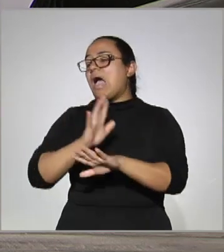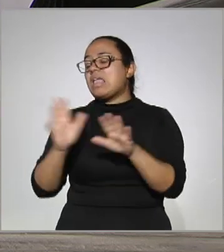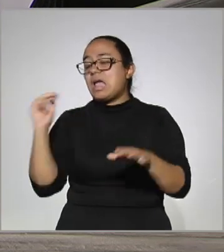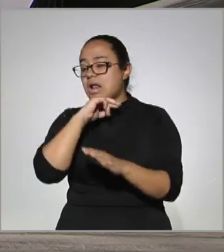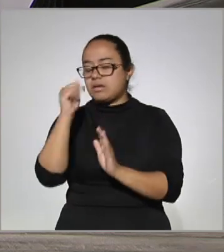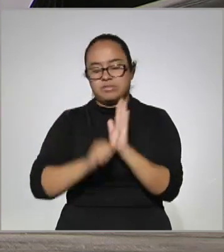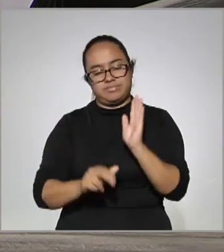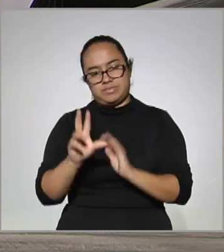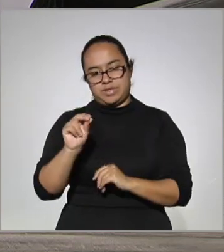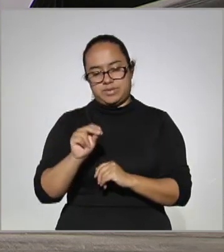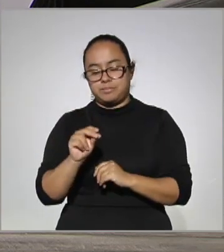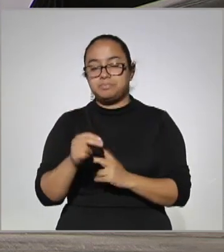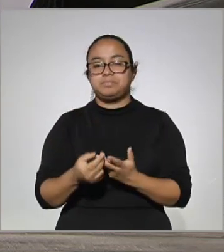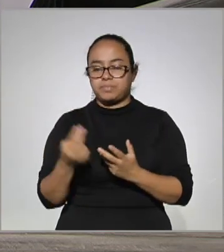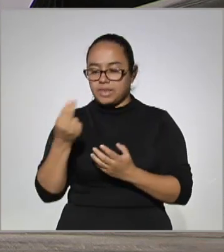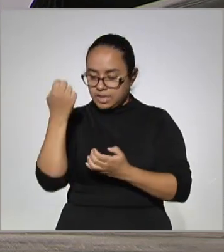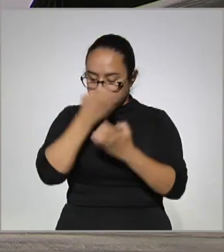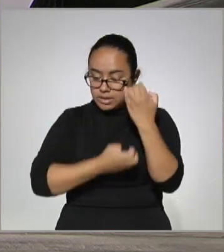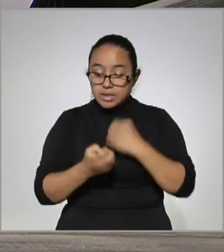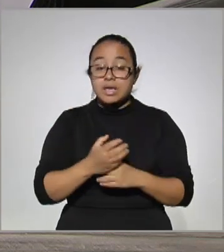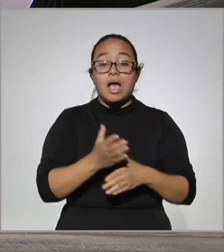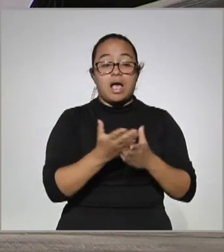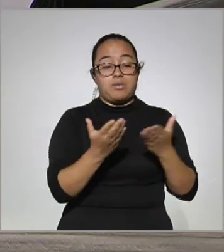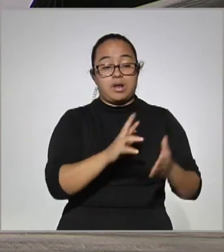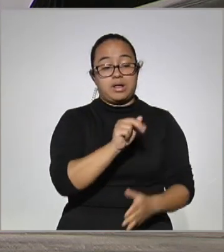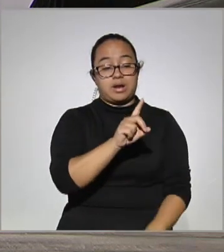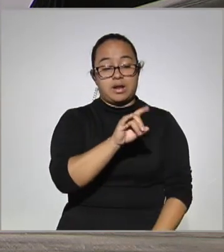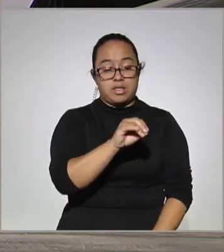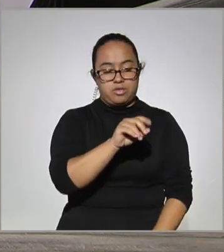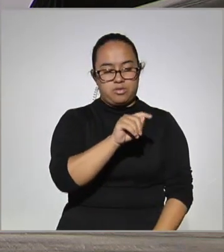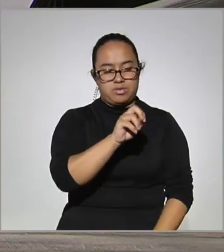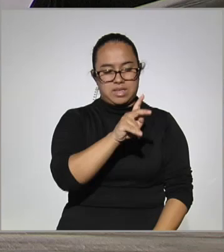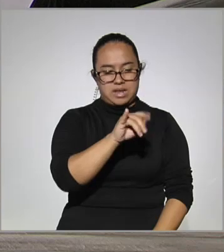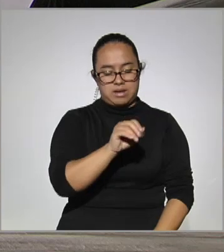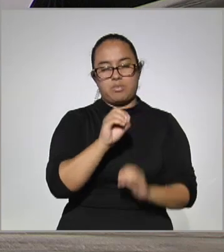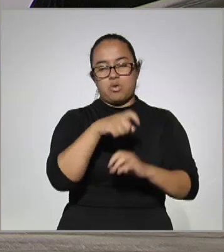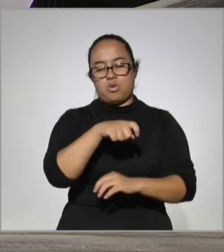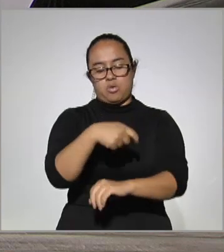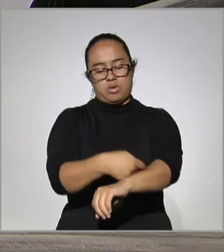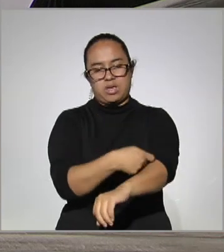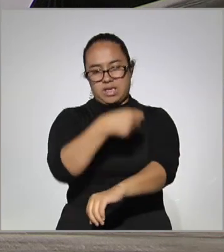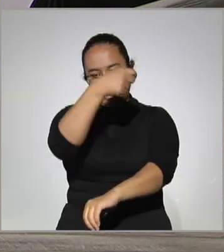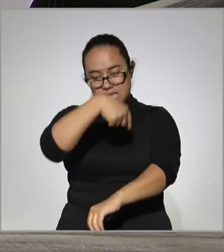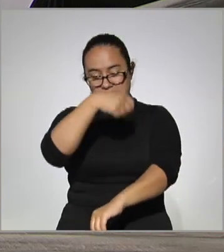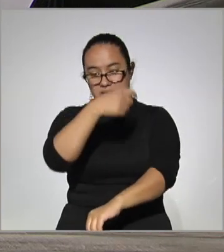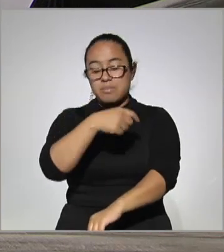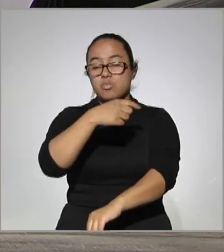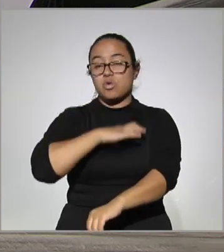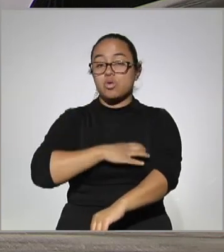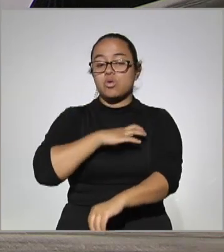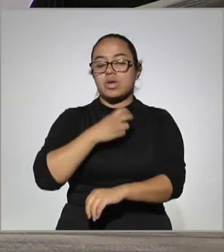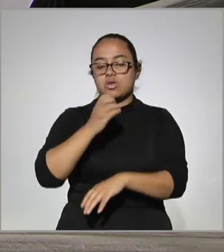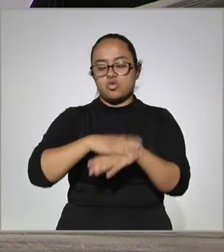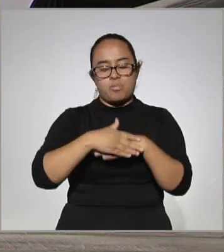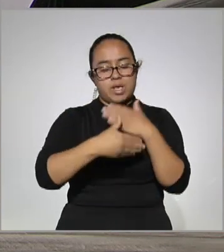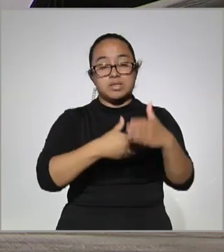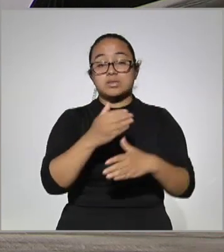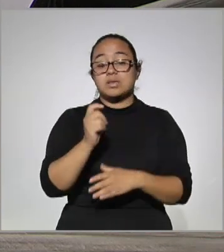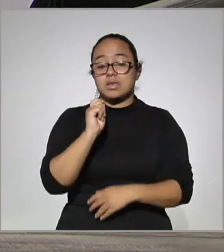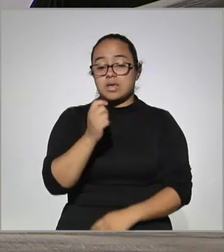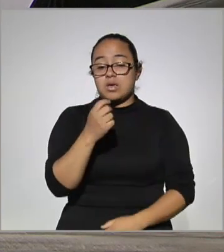la radioterapia y la quimio se reserva para cuando son etapas ya más avanzadas. Lo operable es hasta